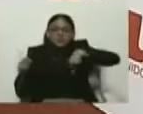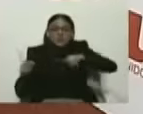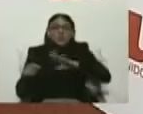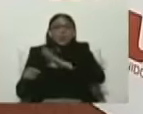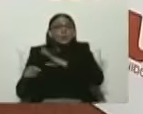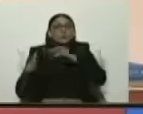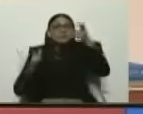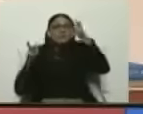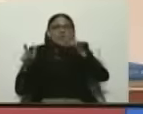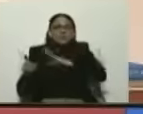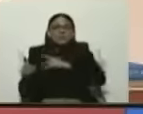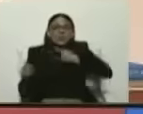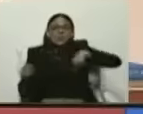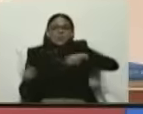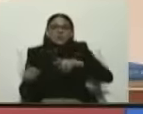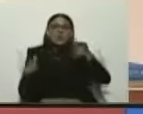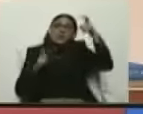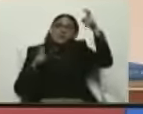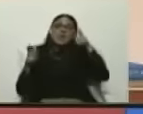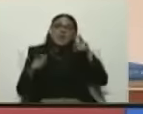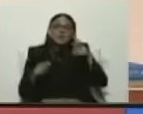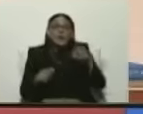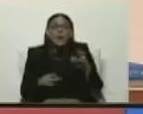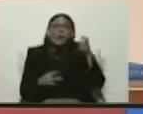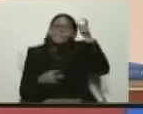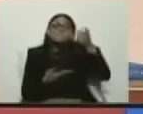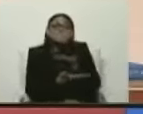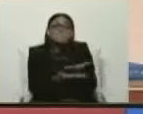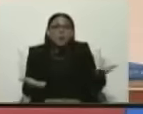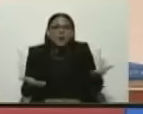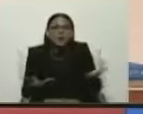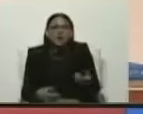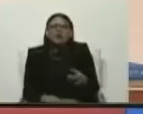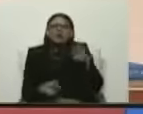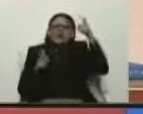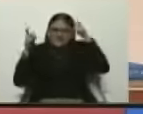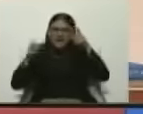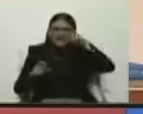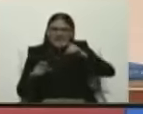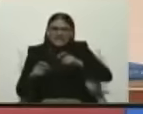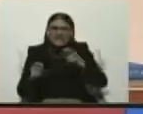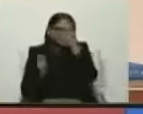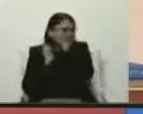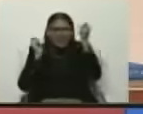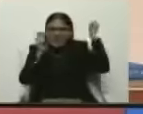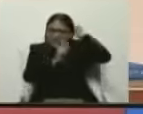Nuestro Chávez. Chávez pueblo. ¿Chávez necesitaba disfrazarse pueblo? No.